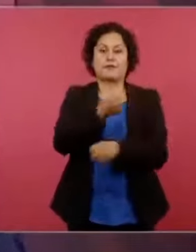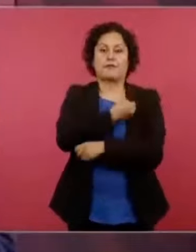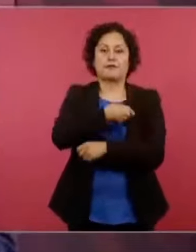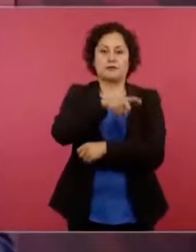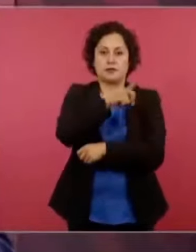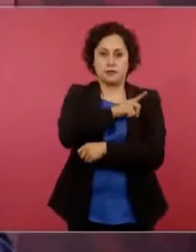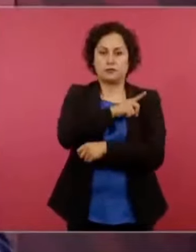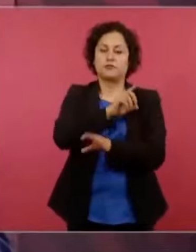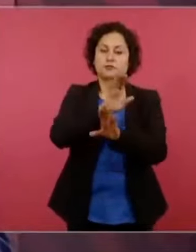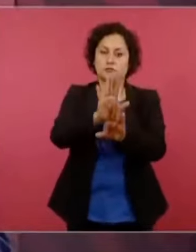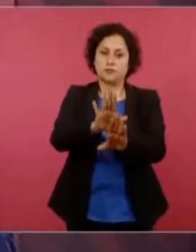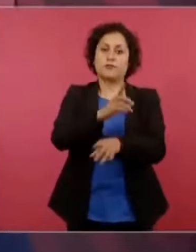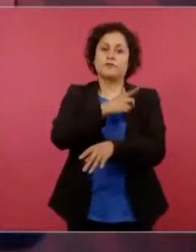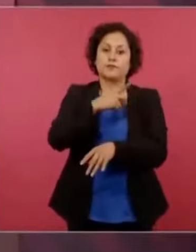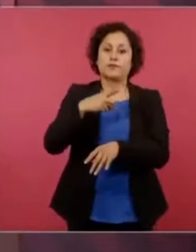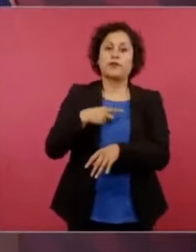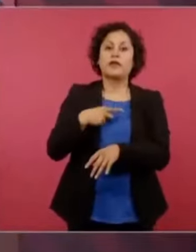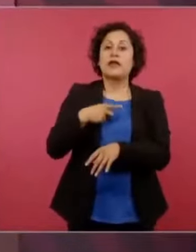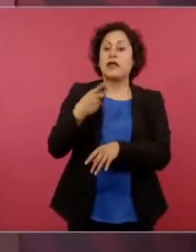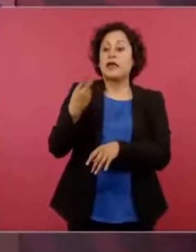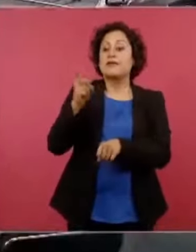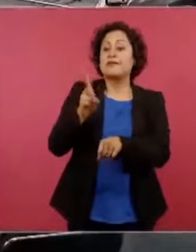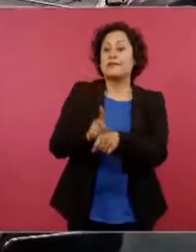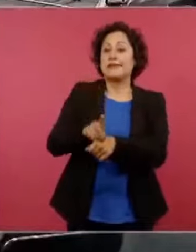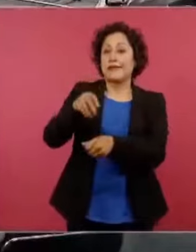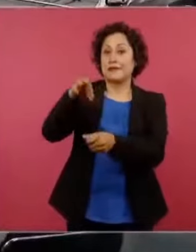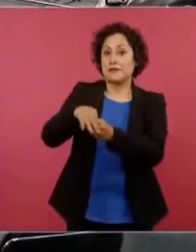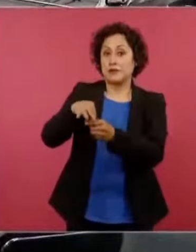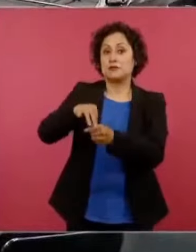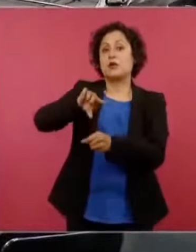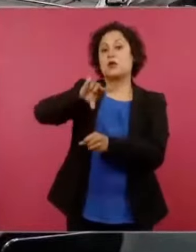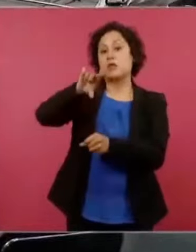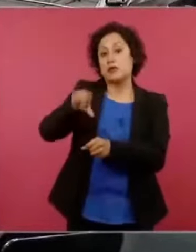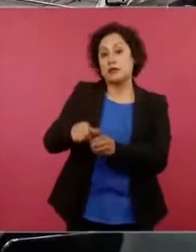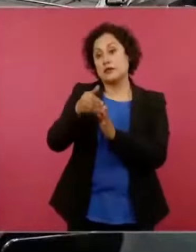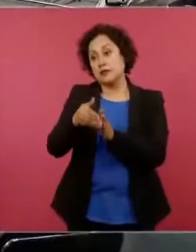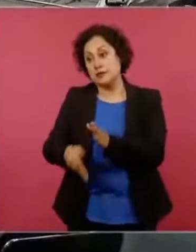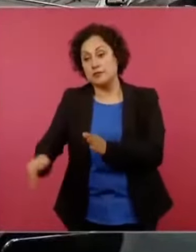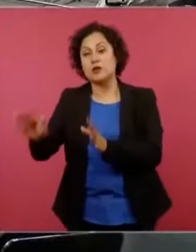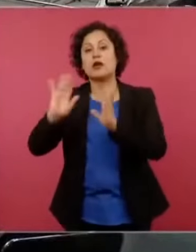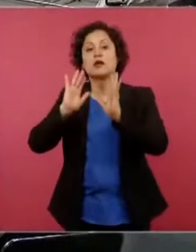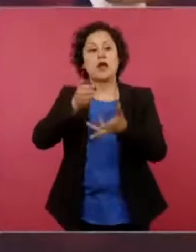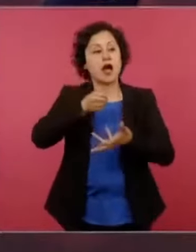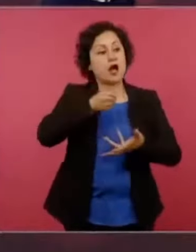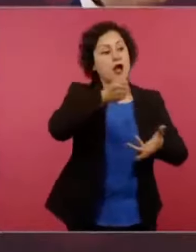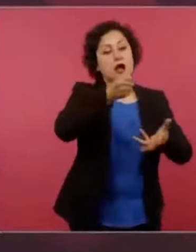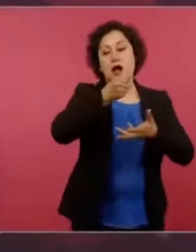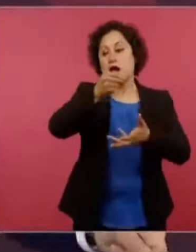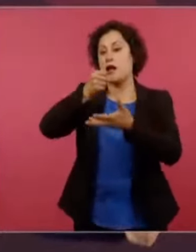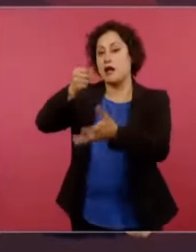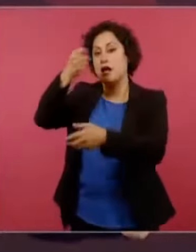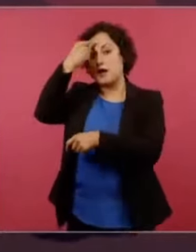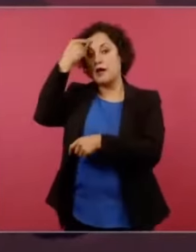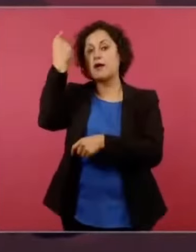el día 2, les vamos a empezar a entregar sus presupuestos para el mantenimiento de sus